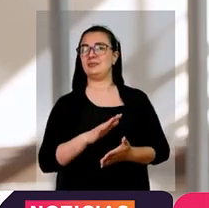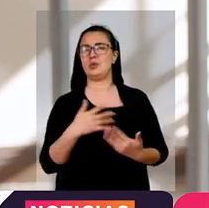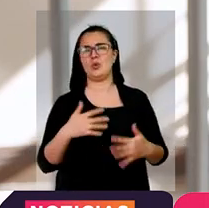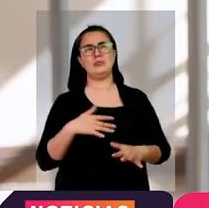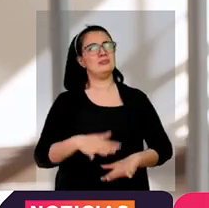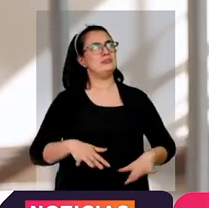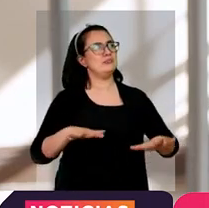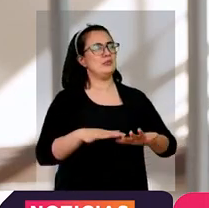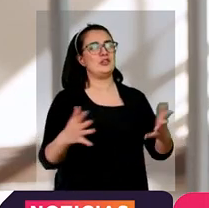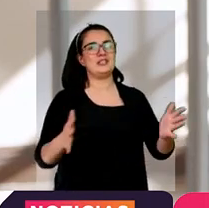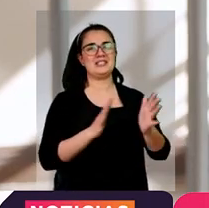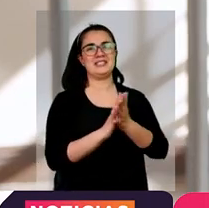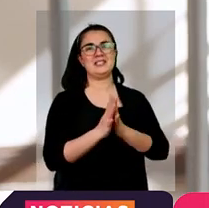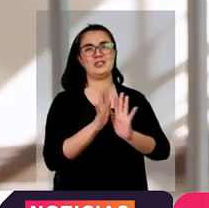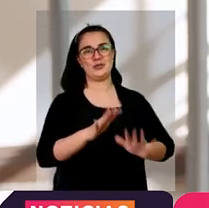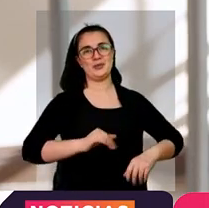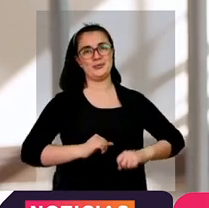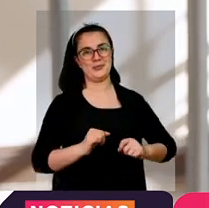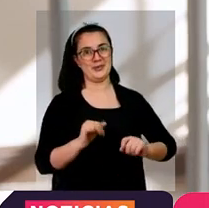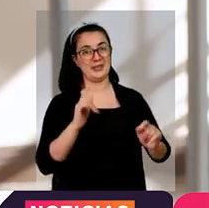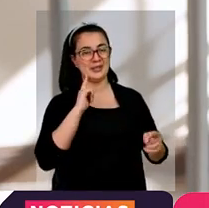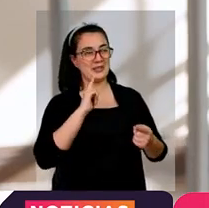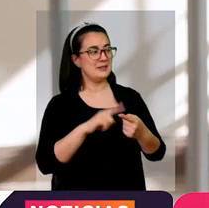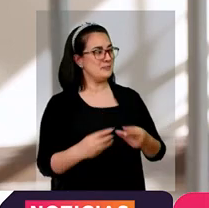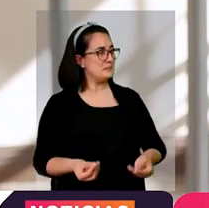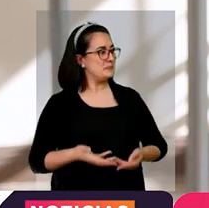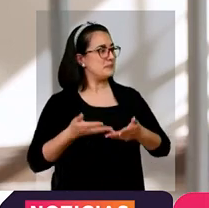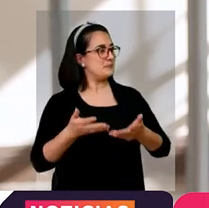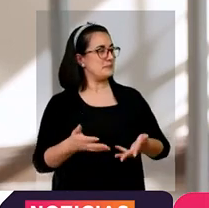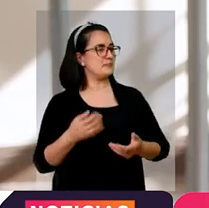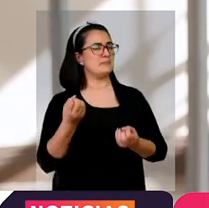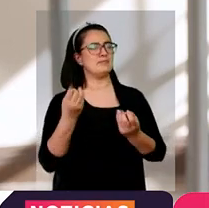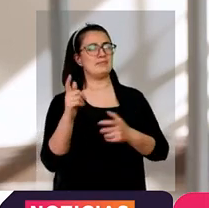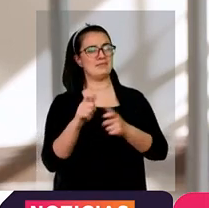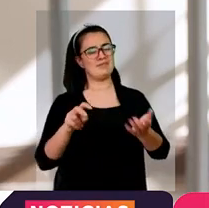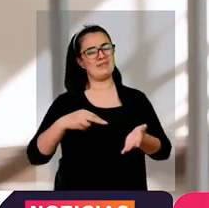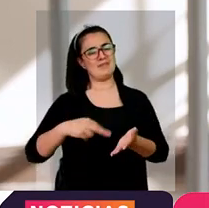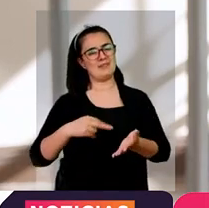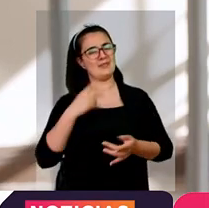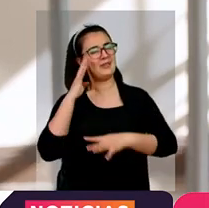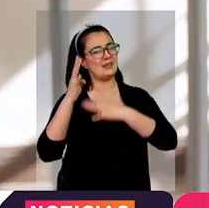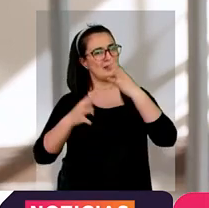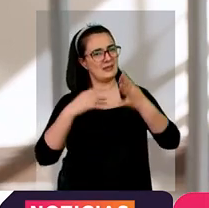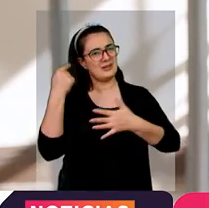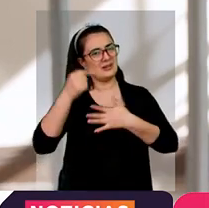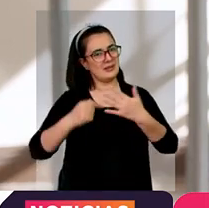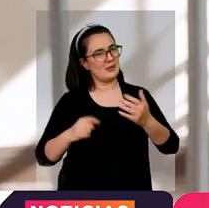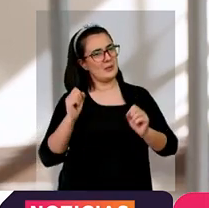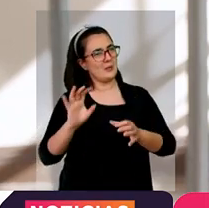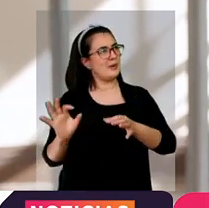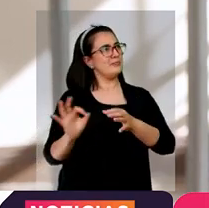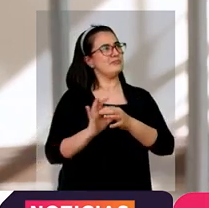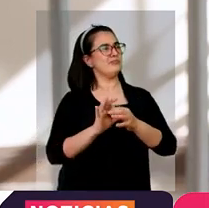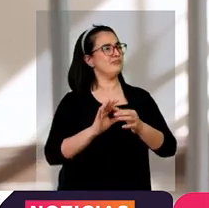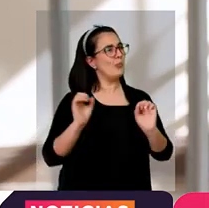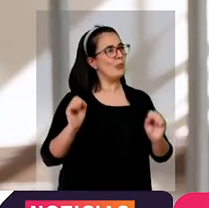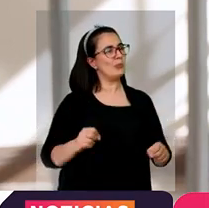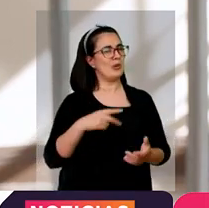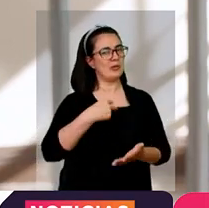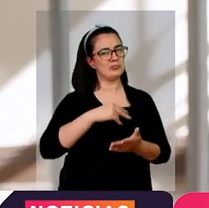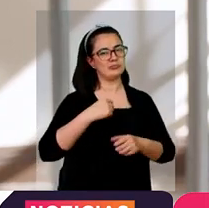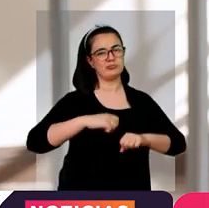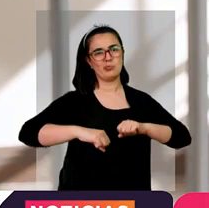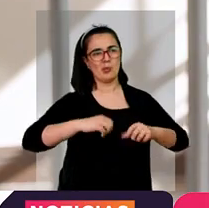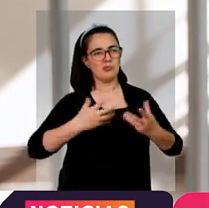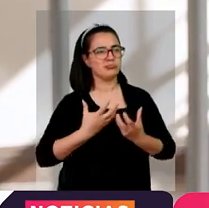de la ciudad que ha brindado la posibilidad a muchos bailarines y creadores de conectarse con el movimiento y la danza y sobre todo de poder